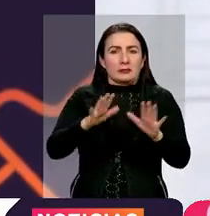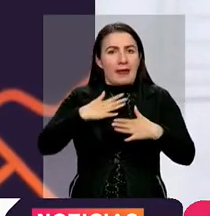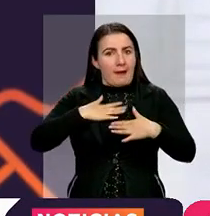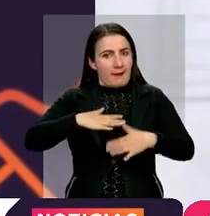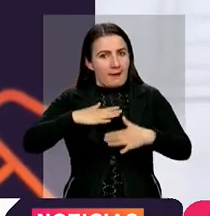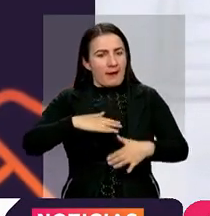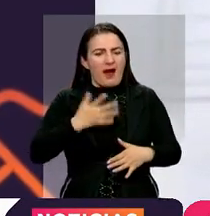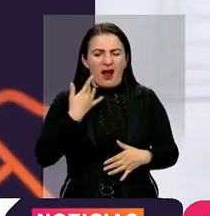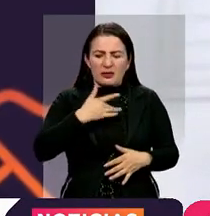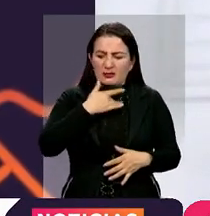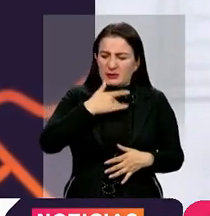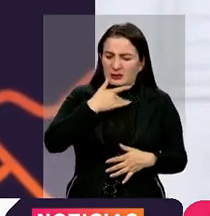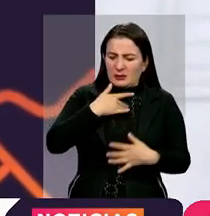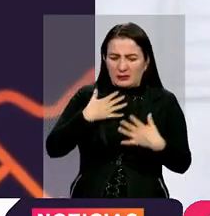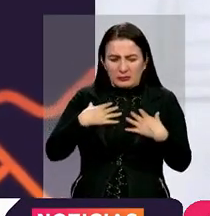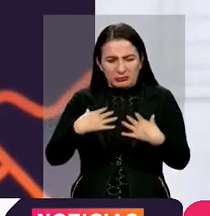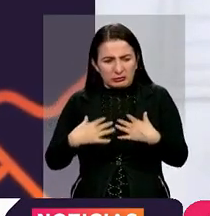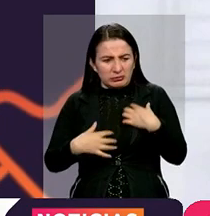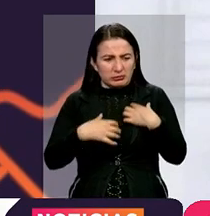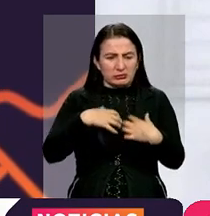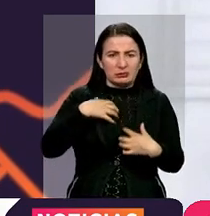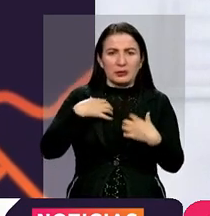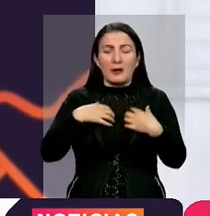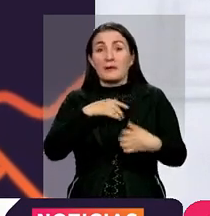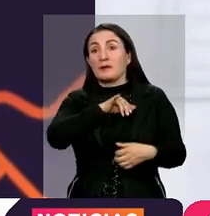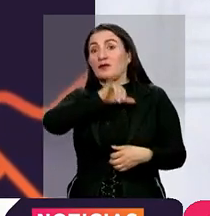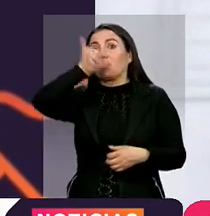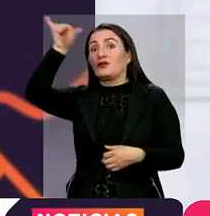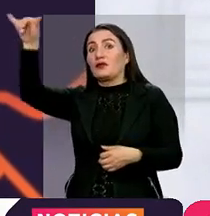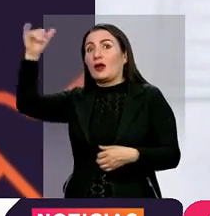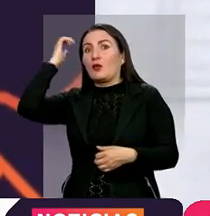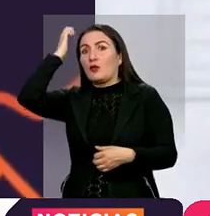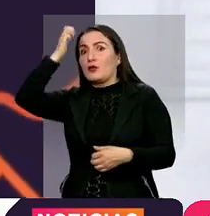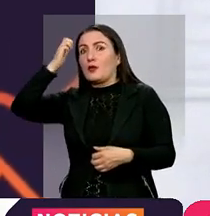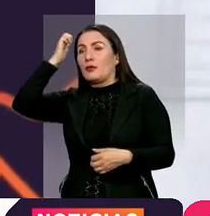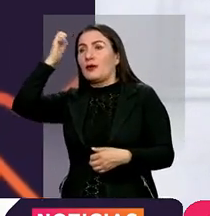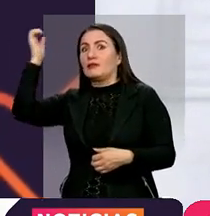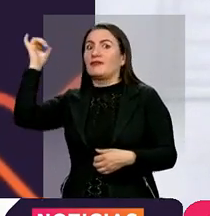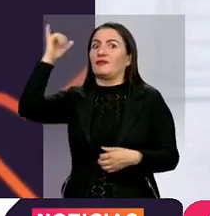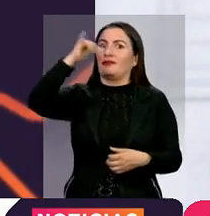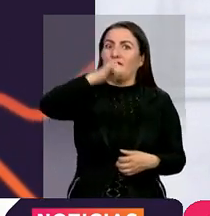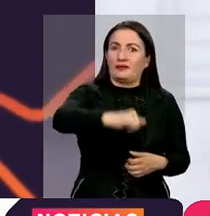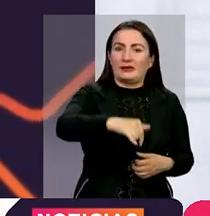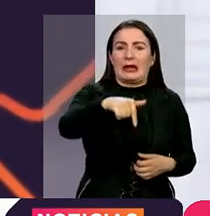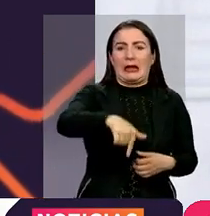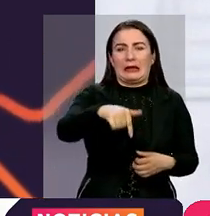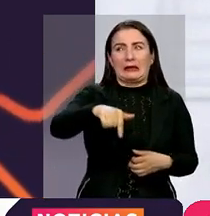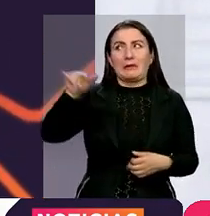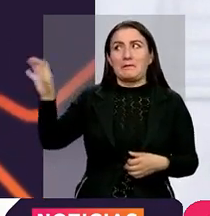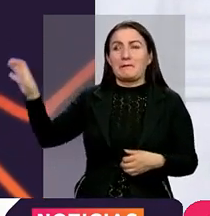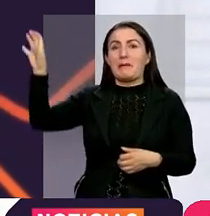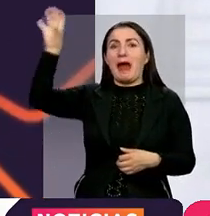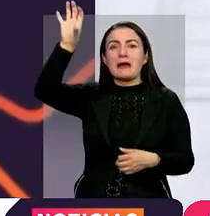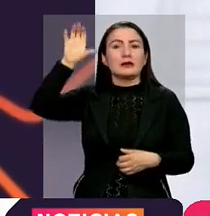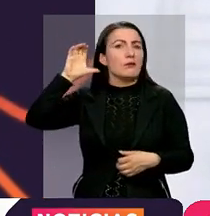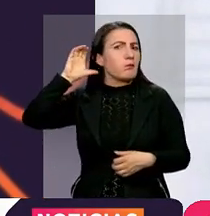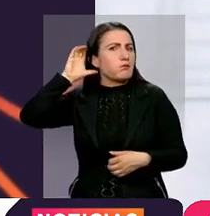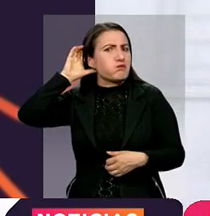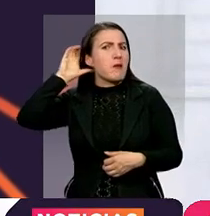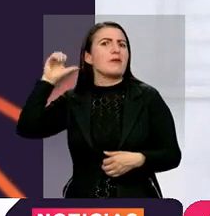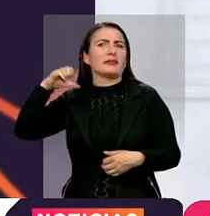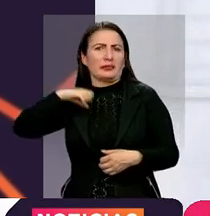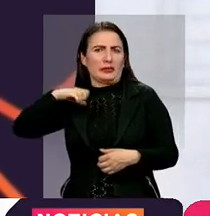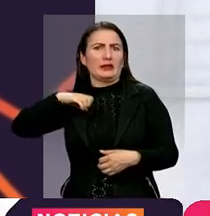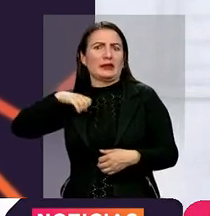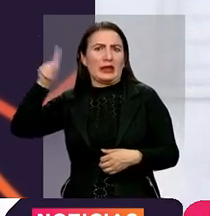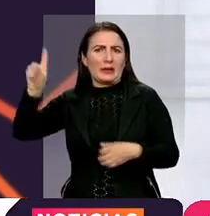cualquier sintomatología. Principalmente se han hecho viajes al exterior en algunos de los países donde se han reportado